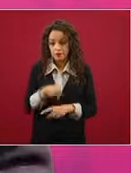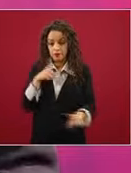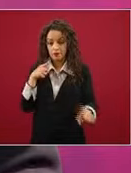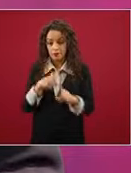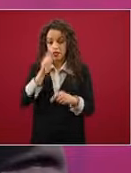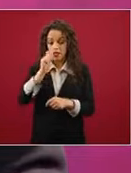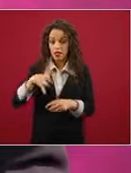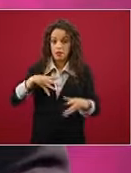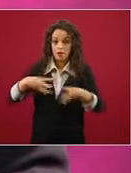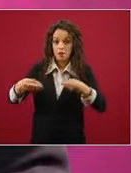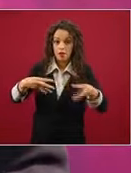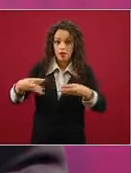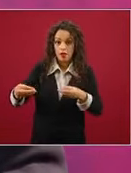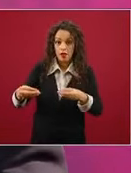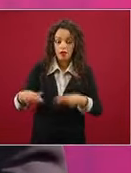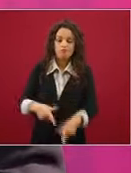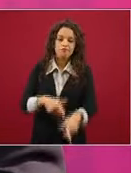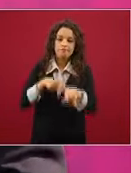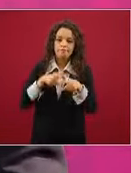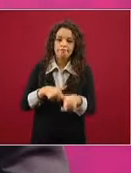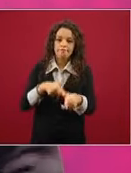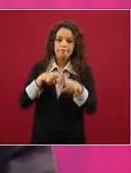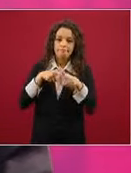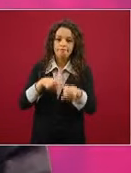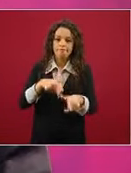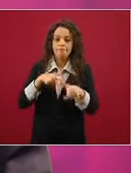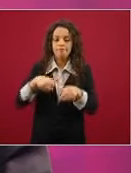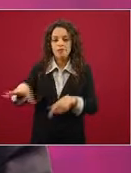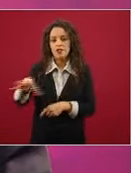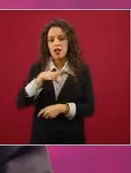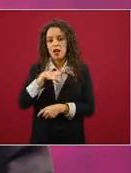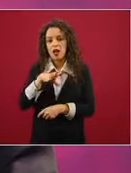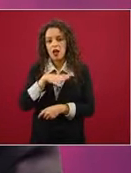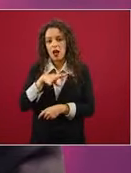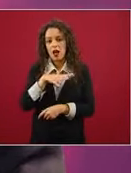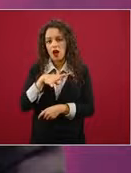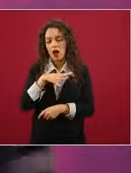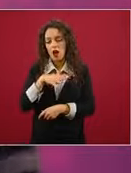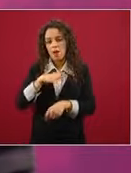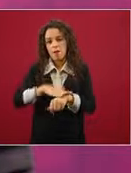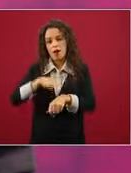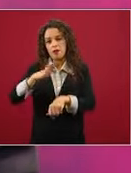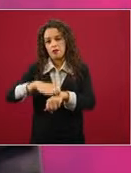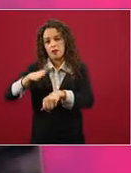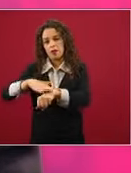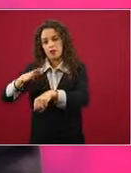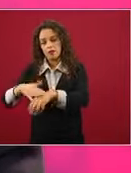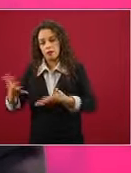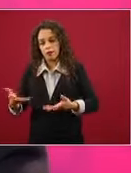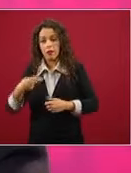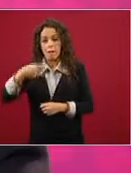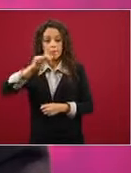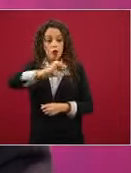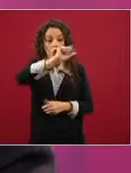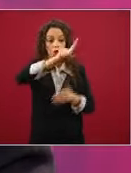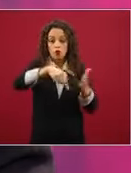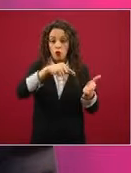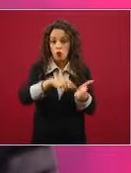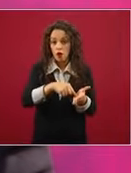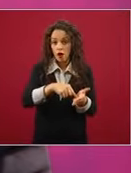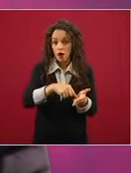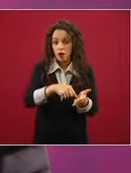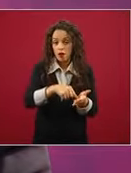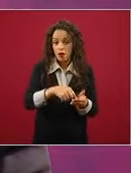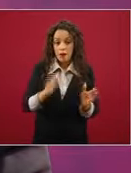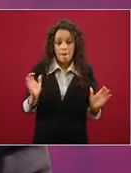se mantiene presente y puede mantener la propagación, a diferencia de pequeñas poblaciones donde tiende a agotarse